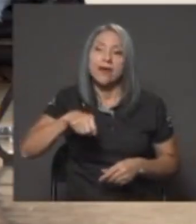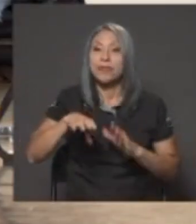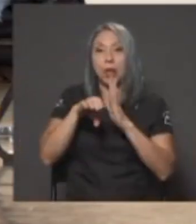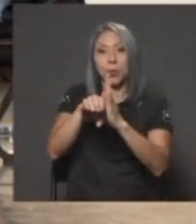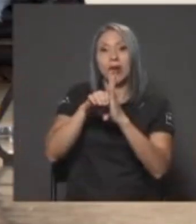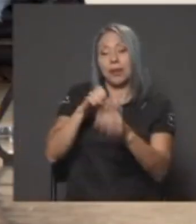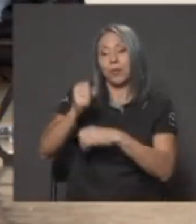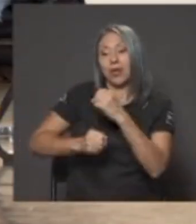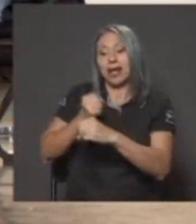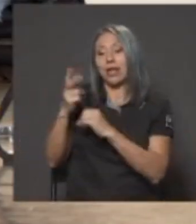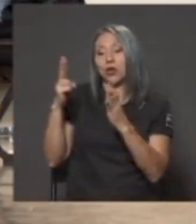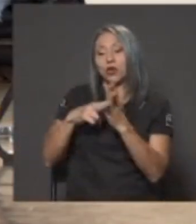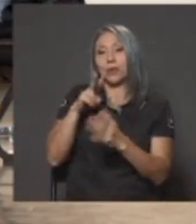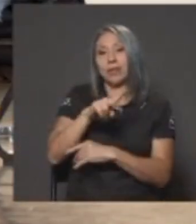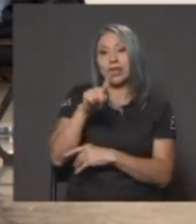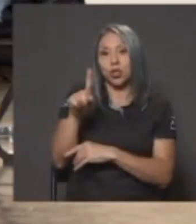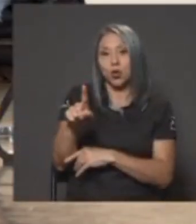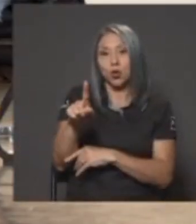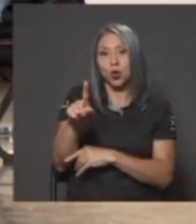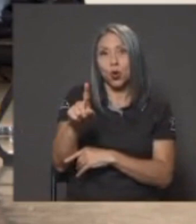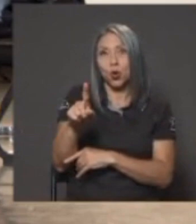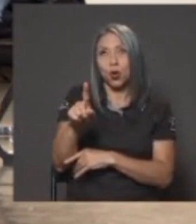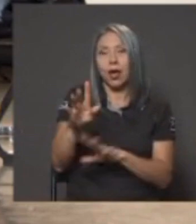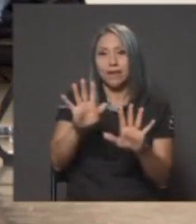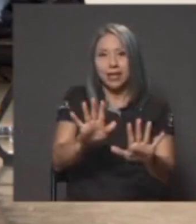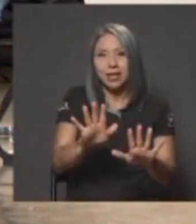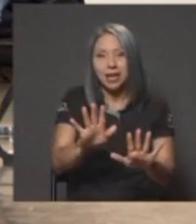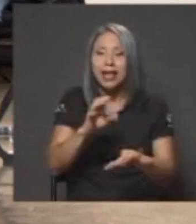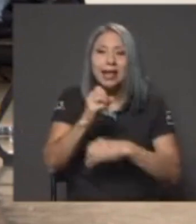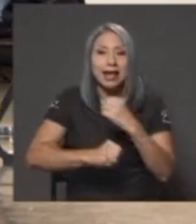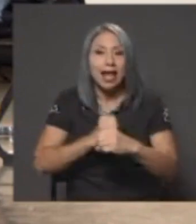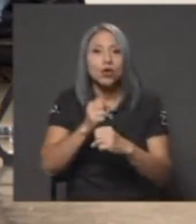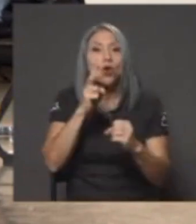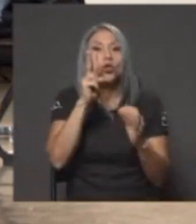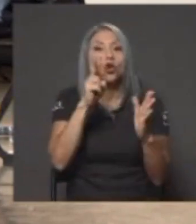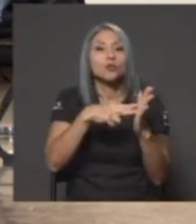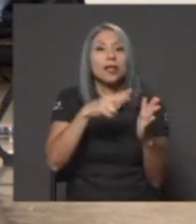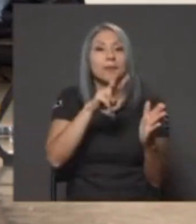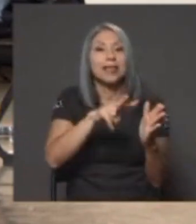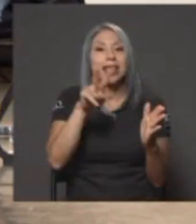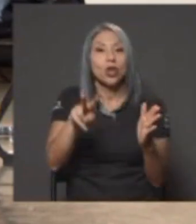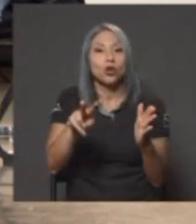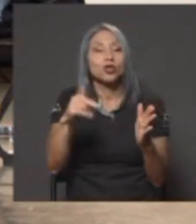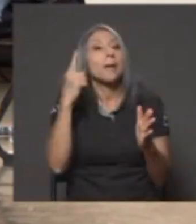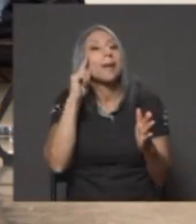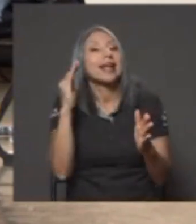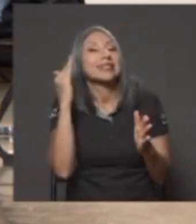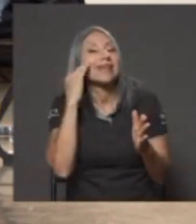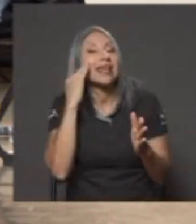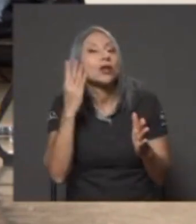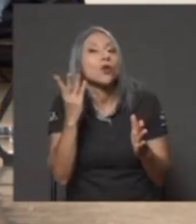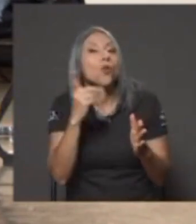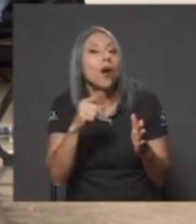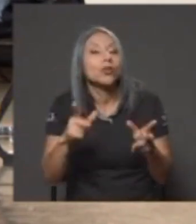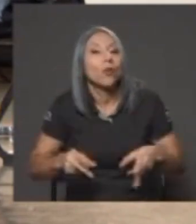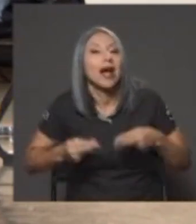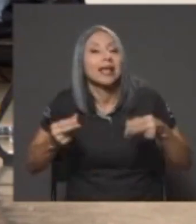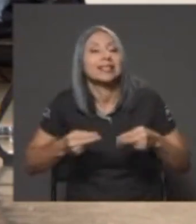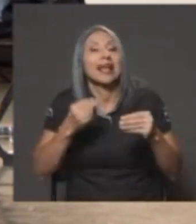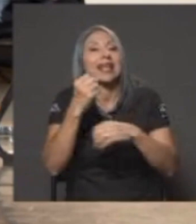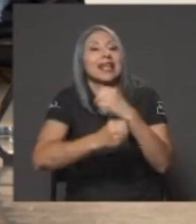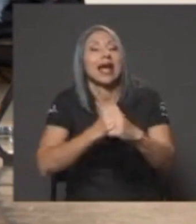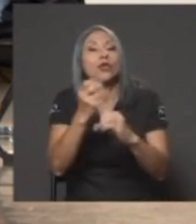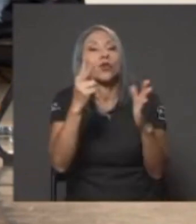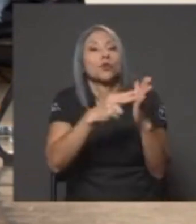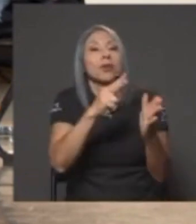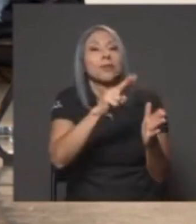ejemplo, en el 2021 tuvo que tomar en cuenta, en el 2022, para decir cuánto va a gastar en el 2023, tomó en cuenta lo